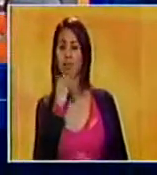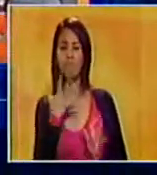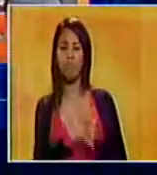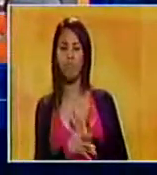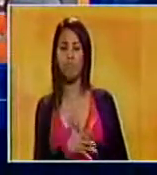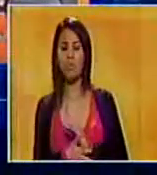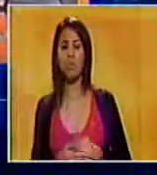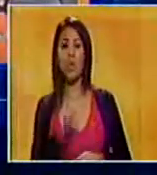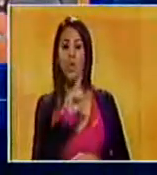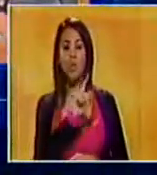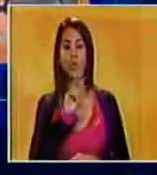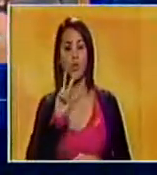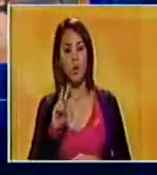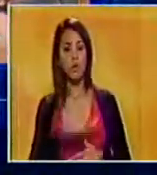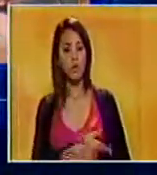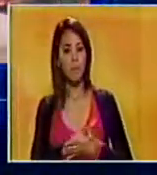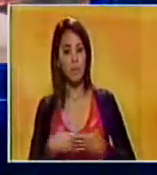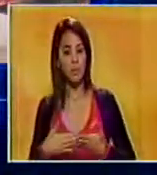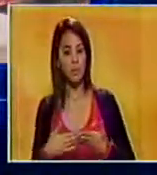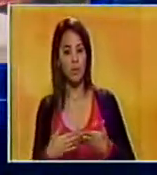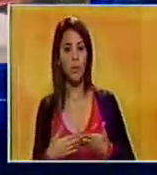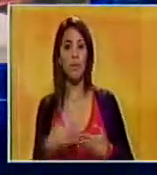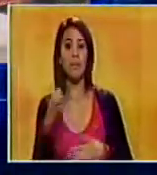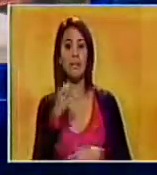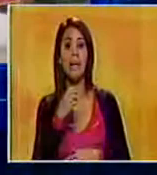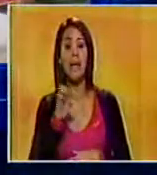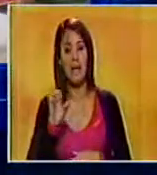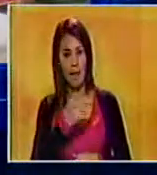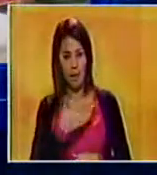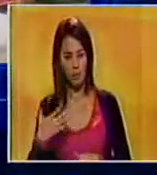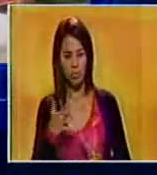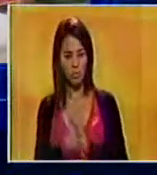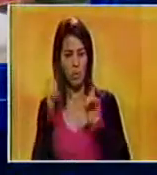de 12.385.000 euros con el